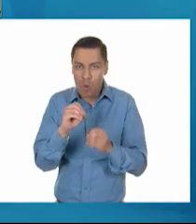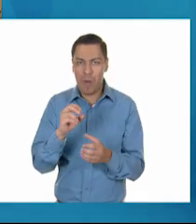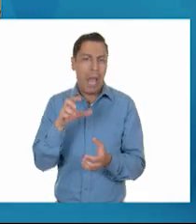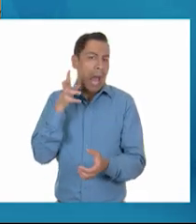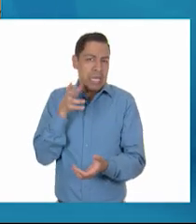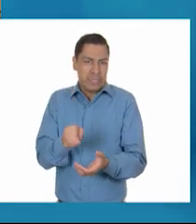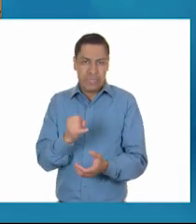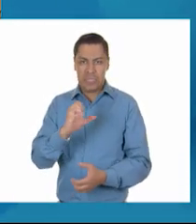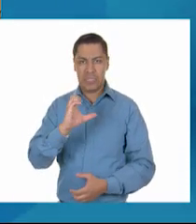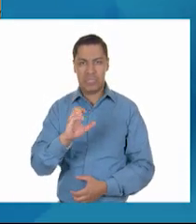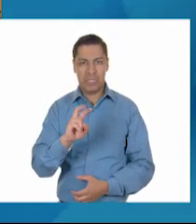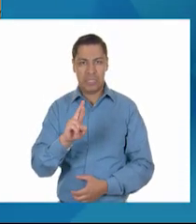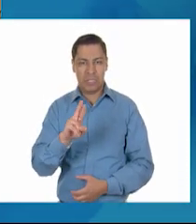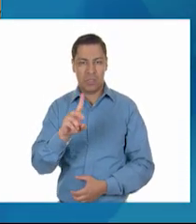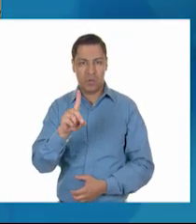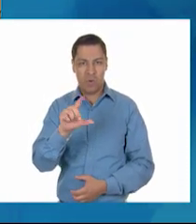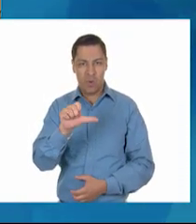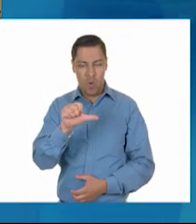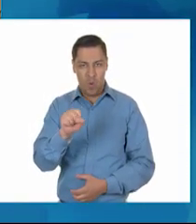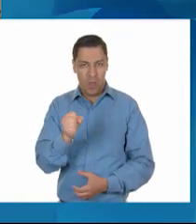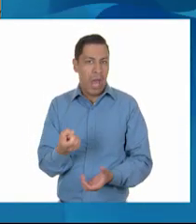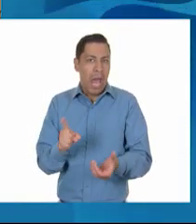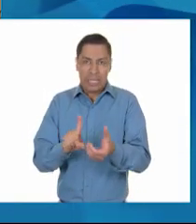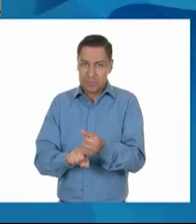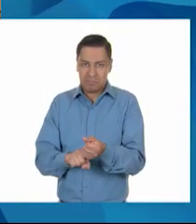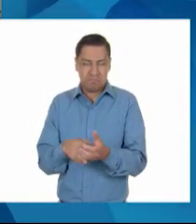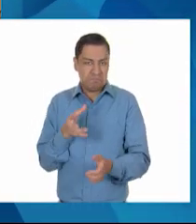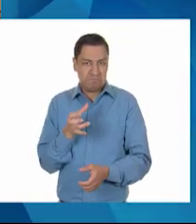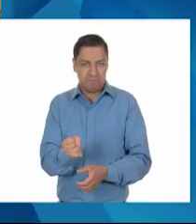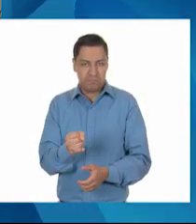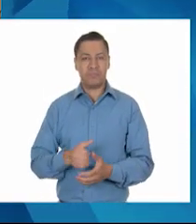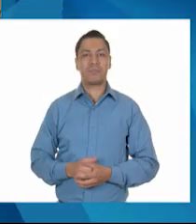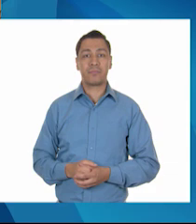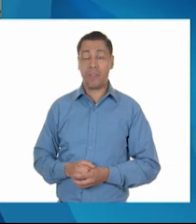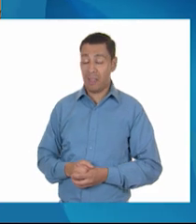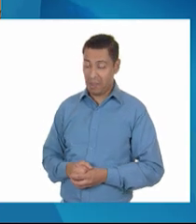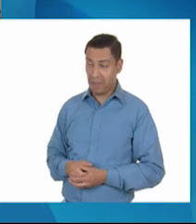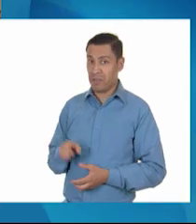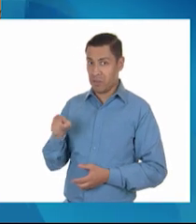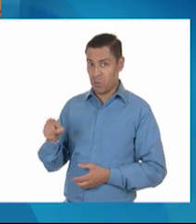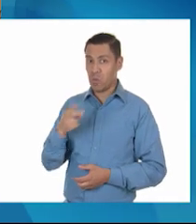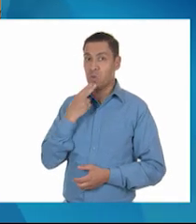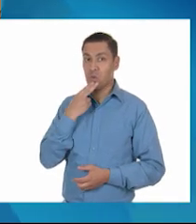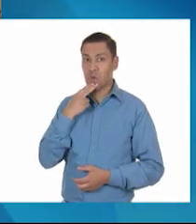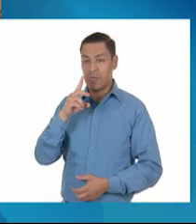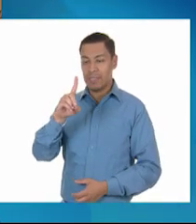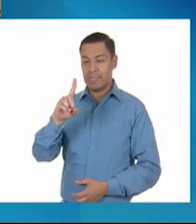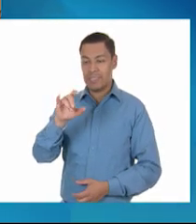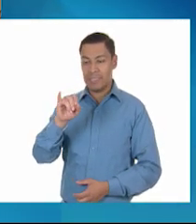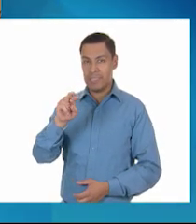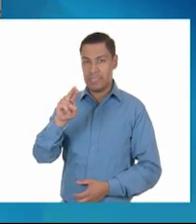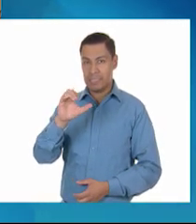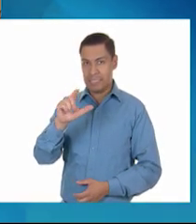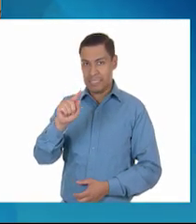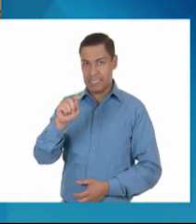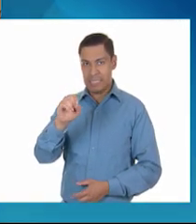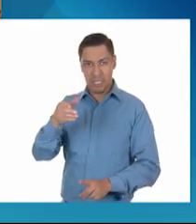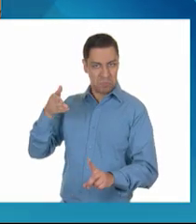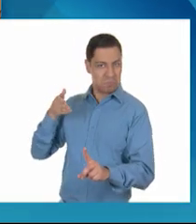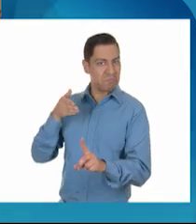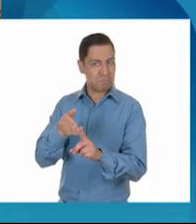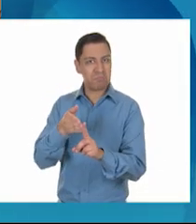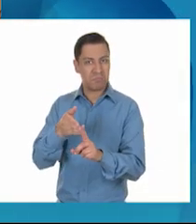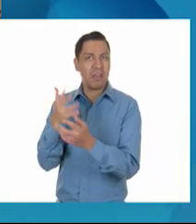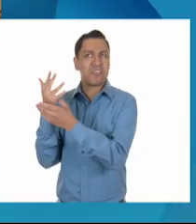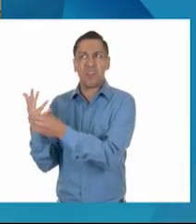chamaco. Veo que elegiste utilizar el discurso en directo en tu reporte de entrevista. Sí, Don Diopoldo.